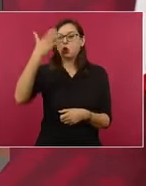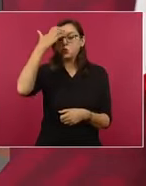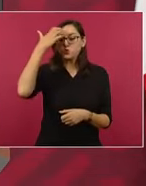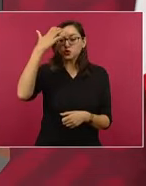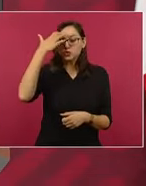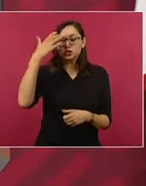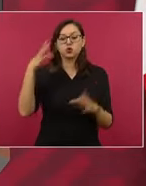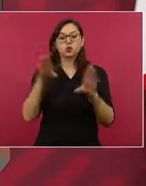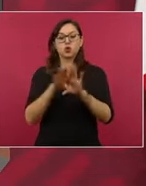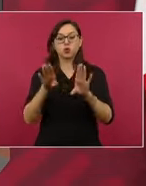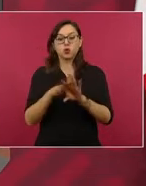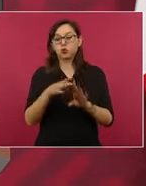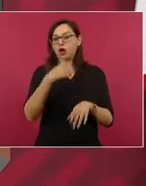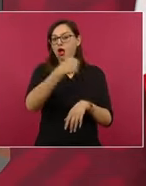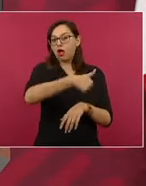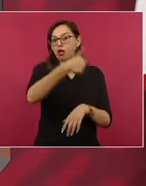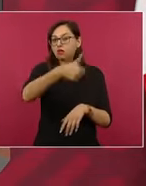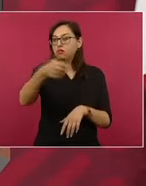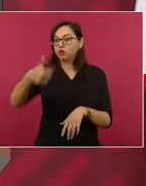nuestras posturas.